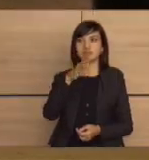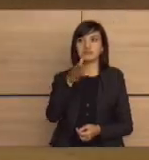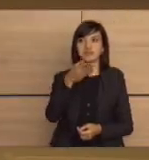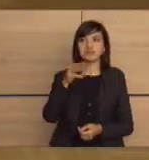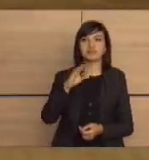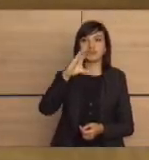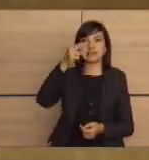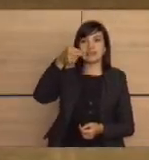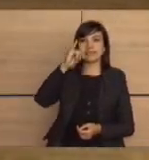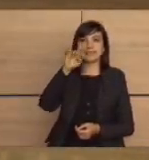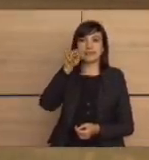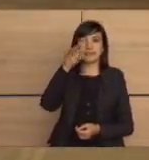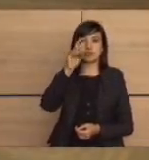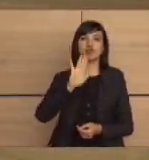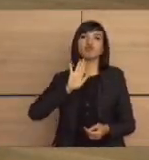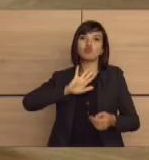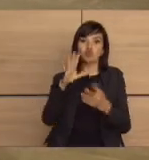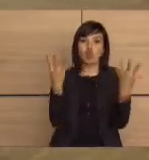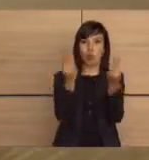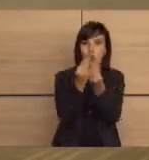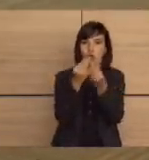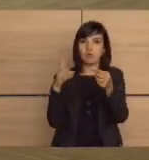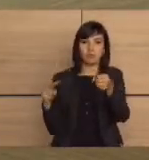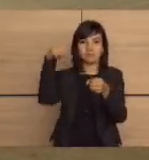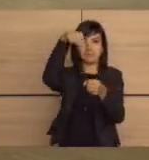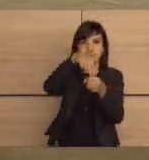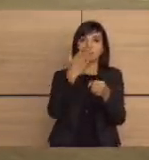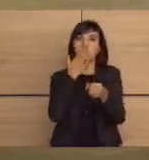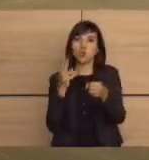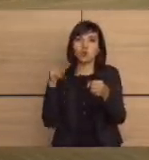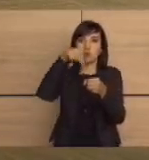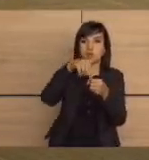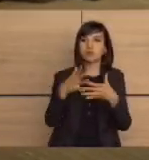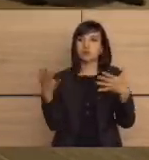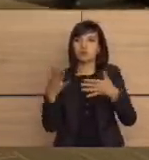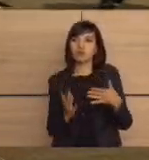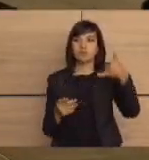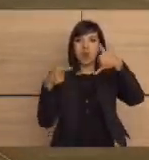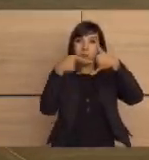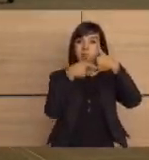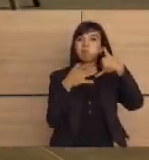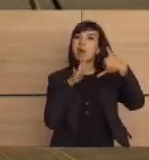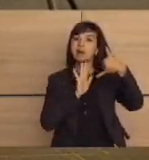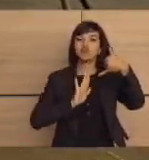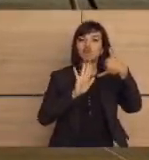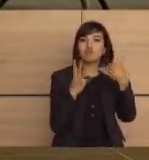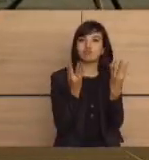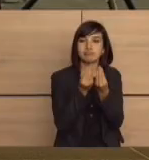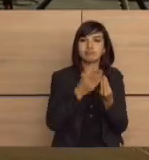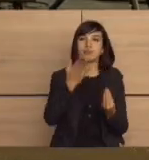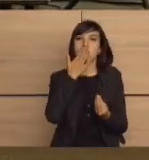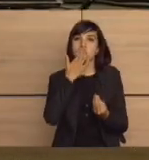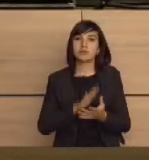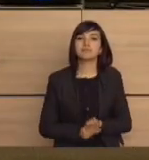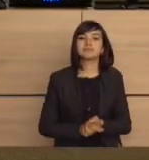miembro de la comunidad indígena Kamtzá, en Sibundoy, en el Alto Putumayo. Además es profesional del Ministerio de Educación en el área